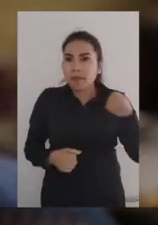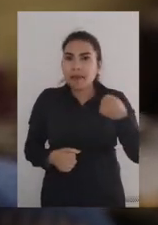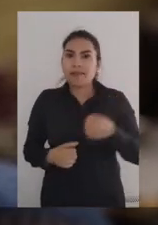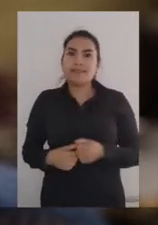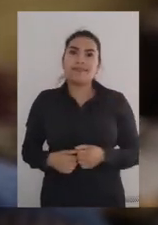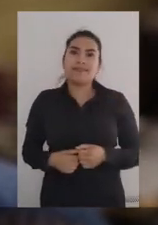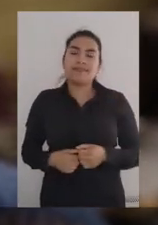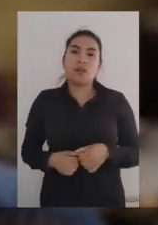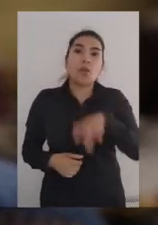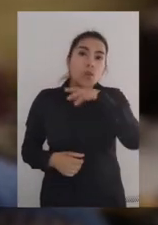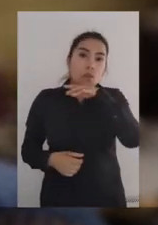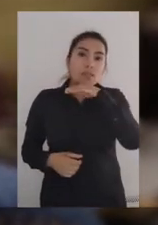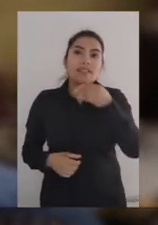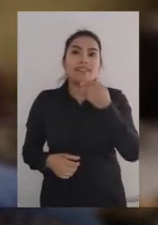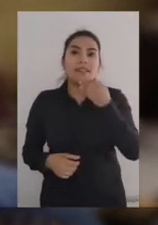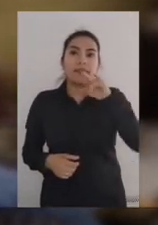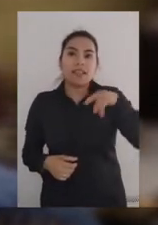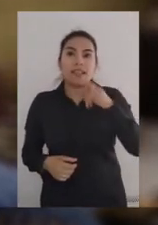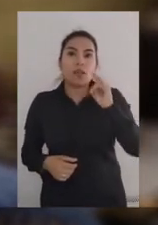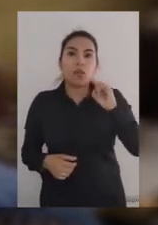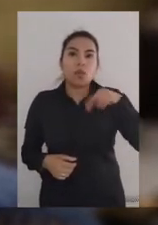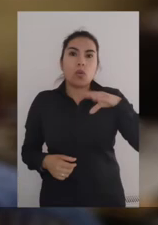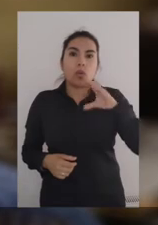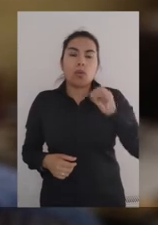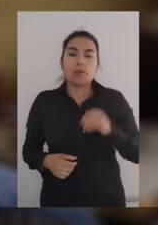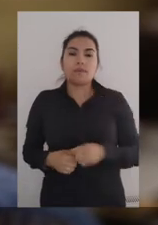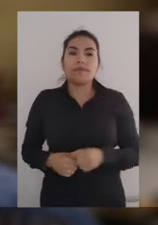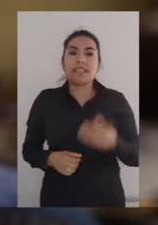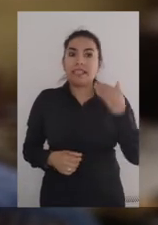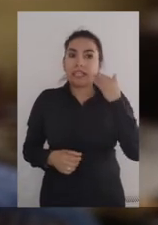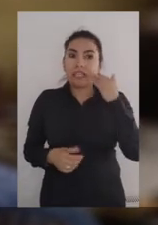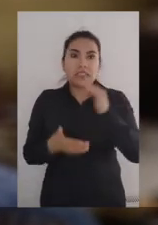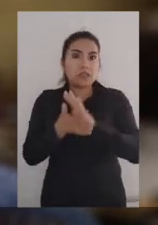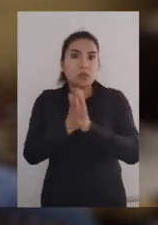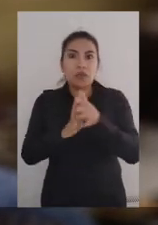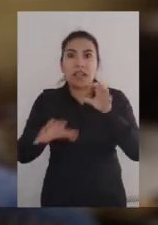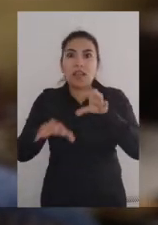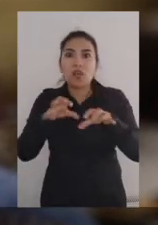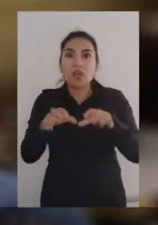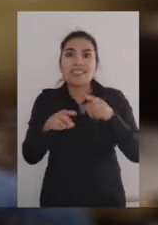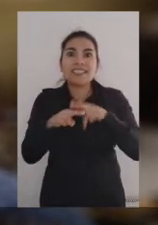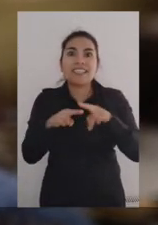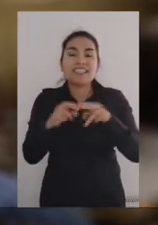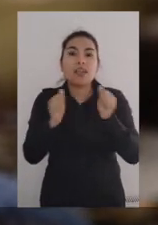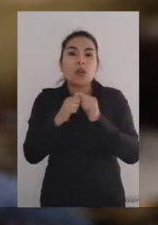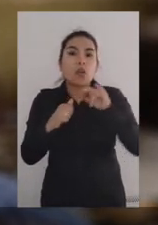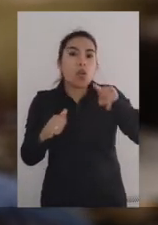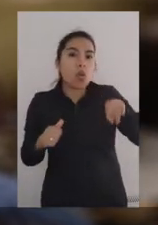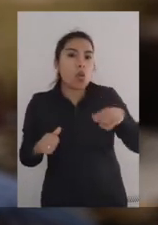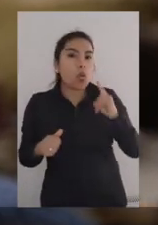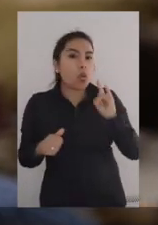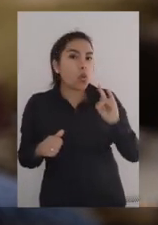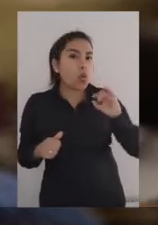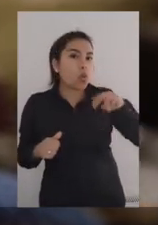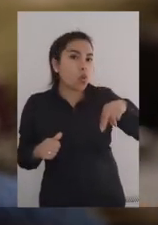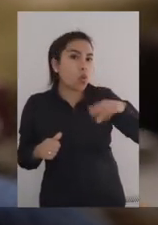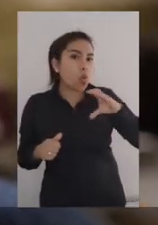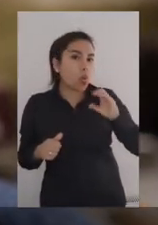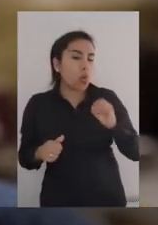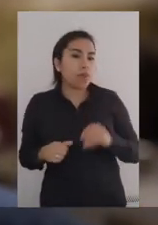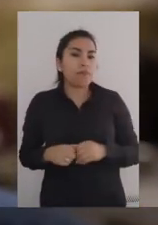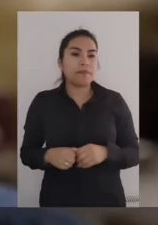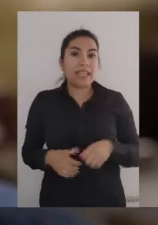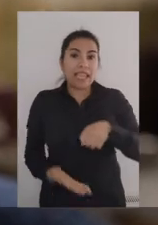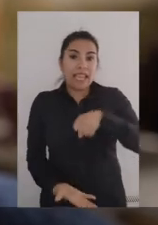usar le jugó la mayoría de las cosas se usaba y el canasto